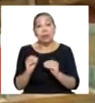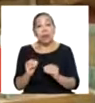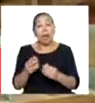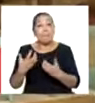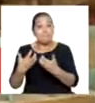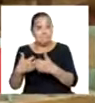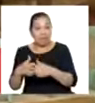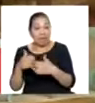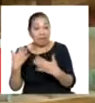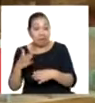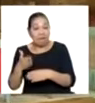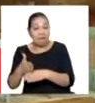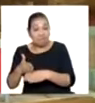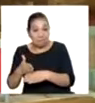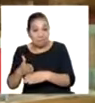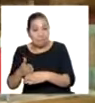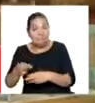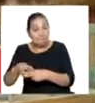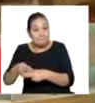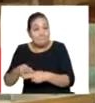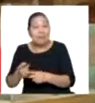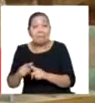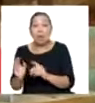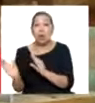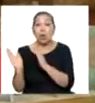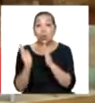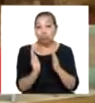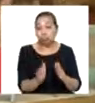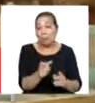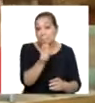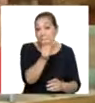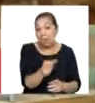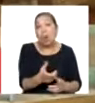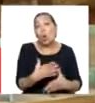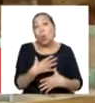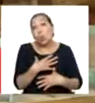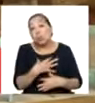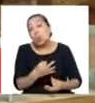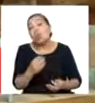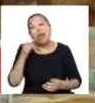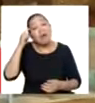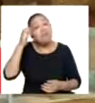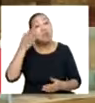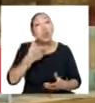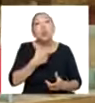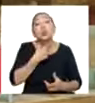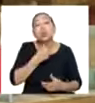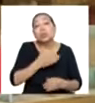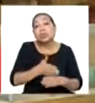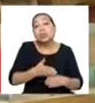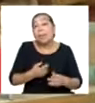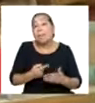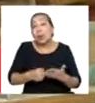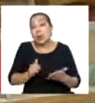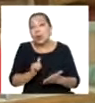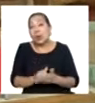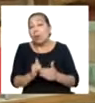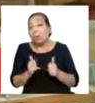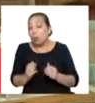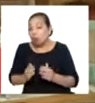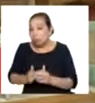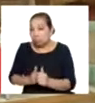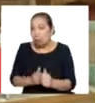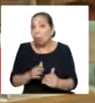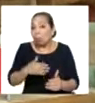a las empresas que ya están fabricando productos en madera, como a los emprendedores que consideramos que son futuros empresarios, porque con una buena